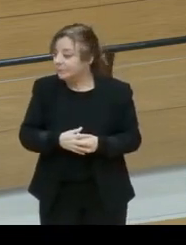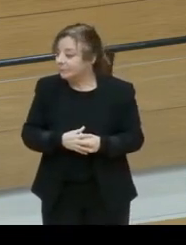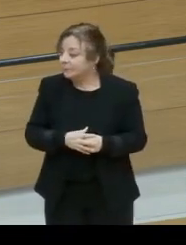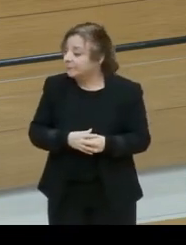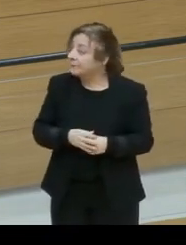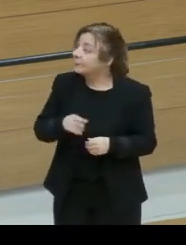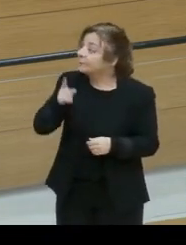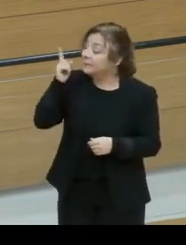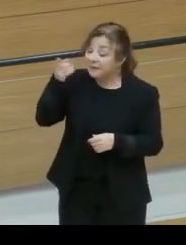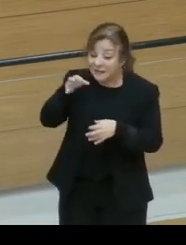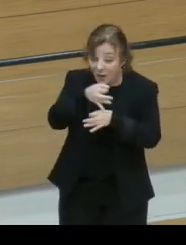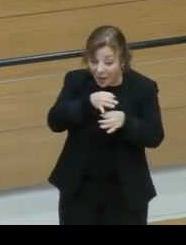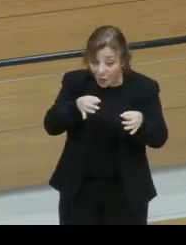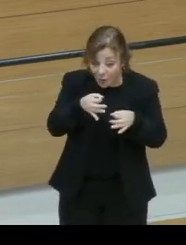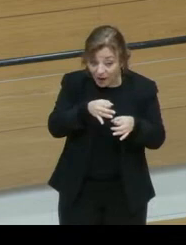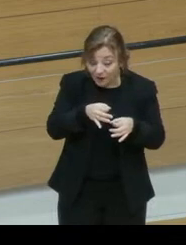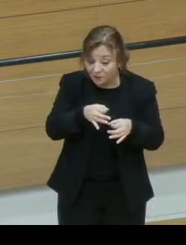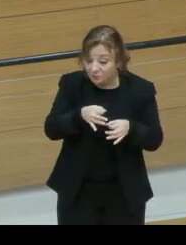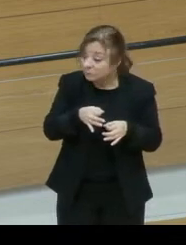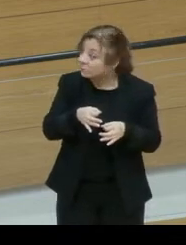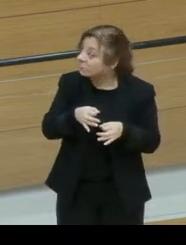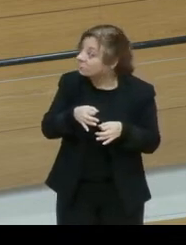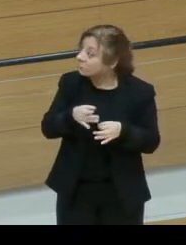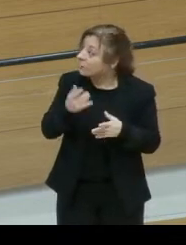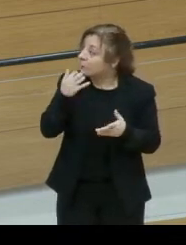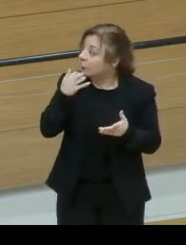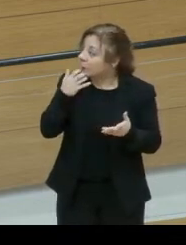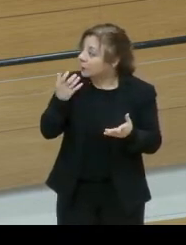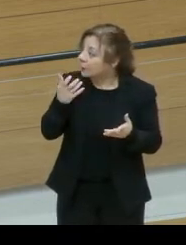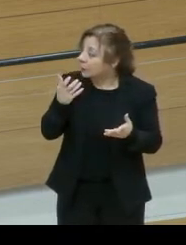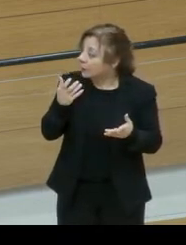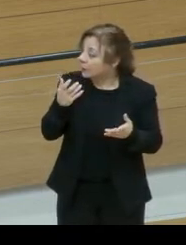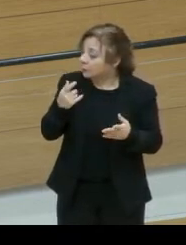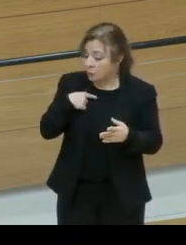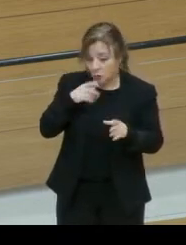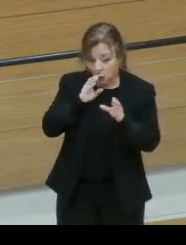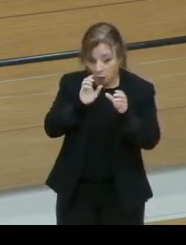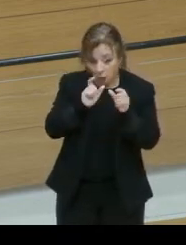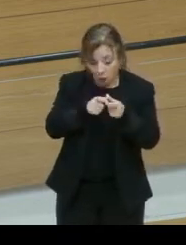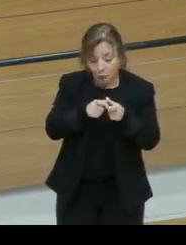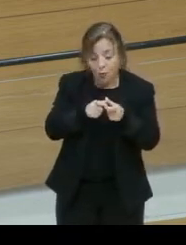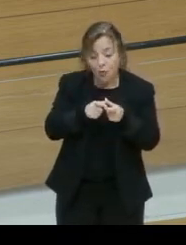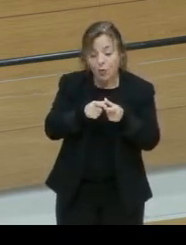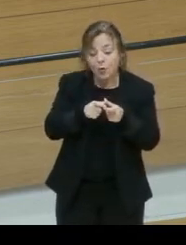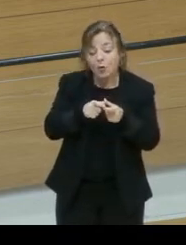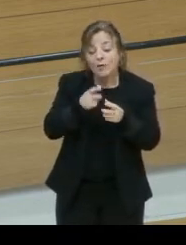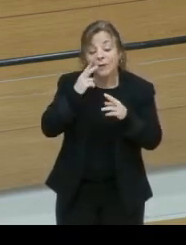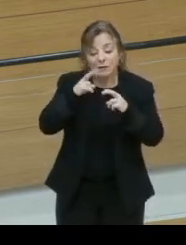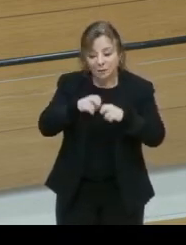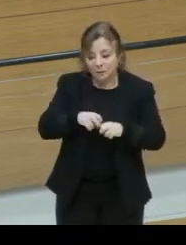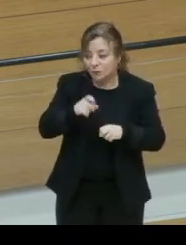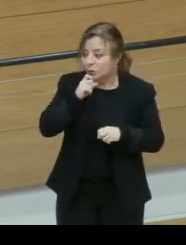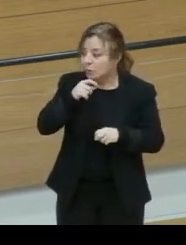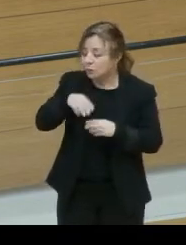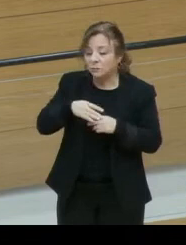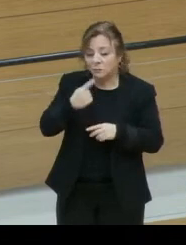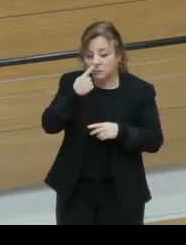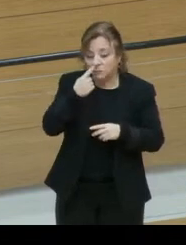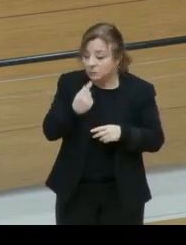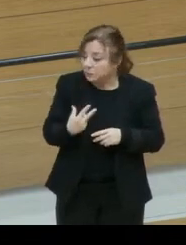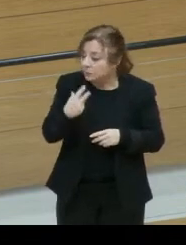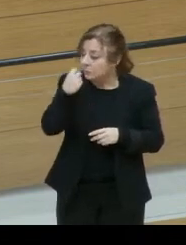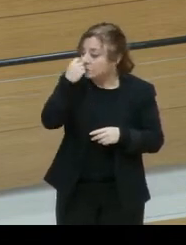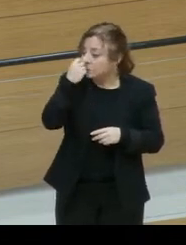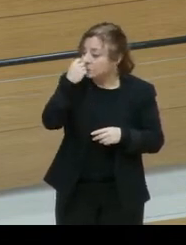A estas células se administran. Por ejemplo, en mi grupo de investigación, una vía de administración ha sido la intranasal,